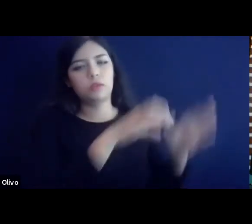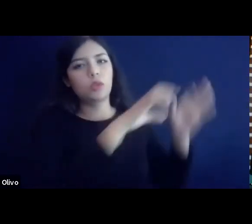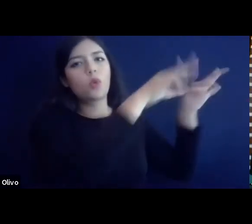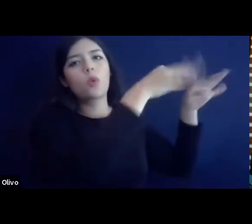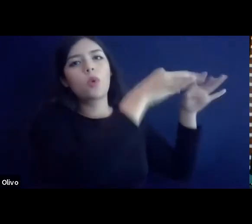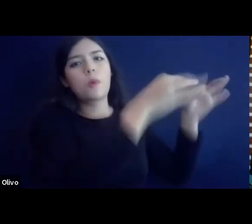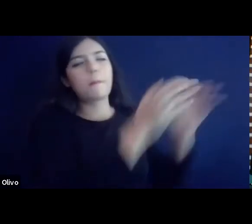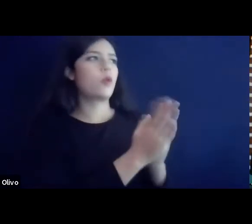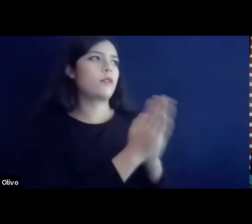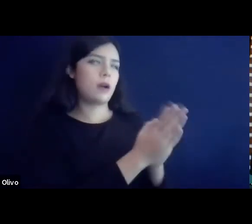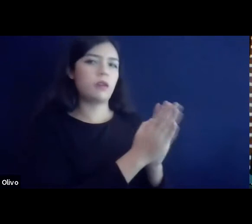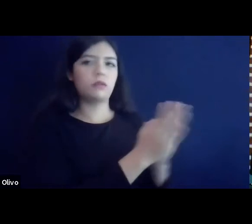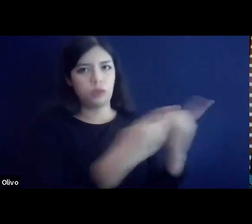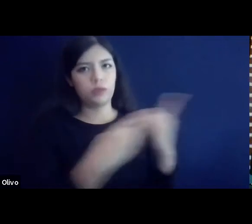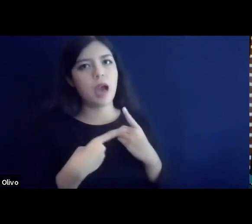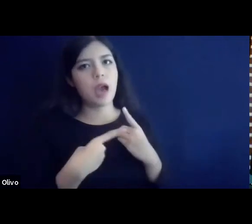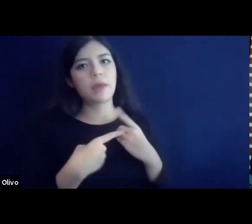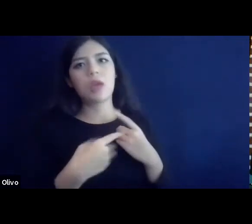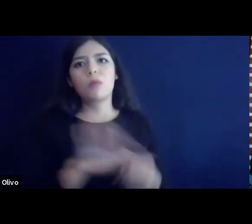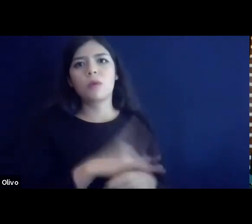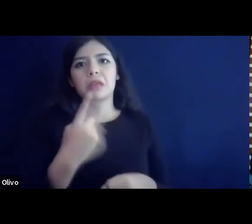Para firmar también.